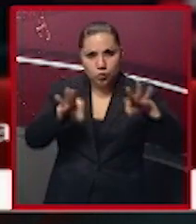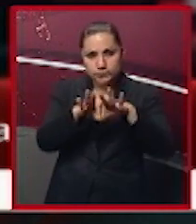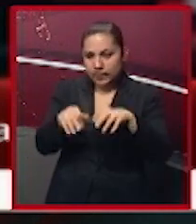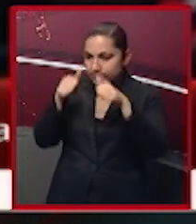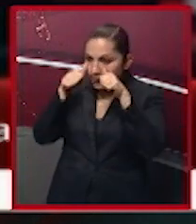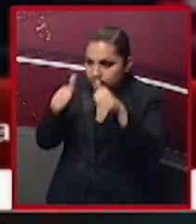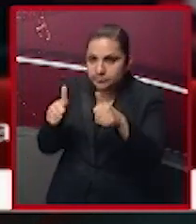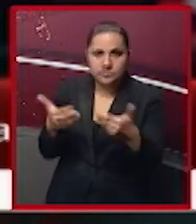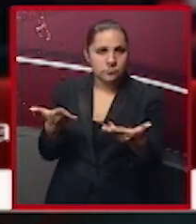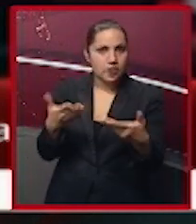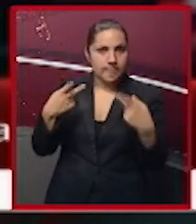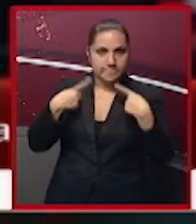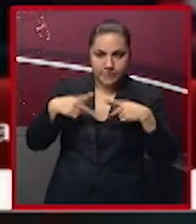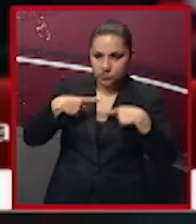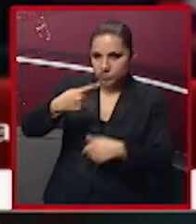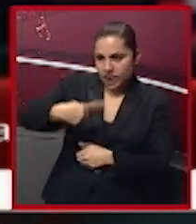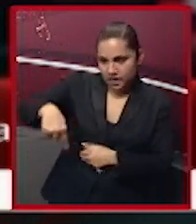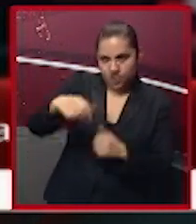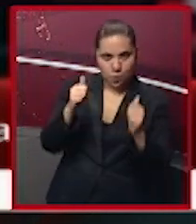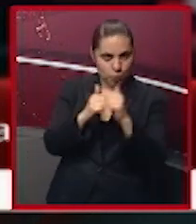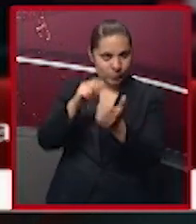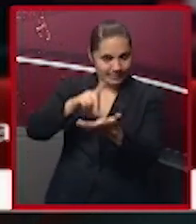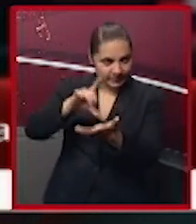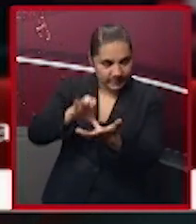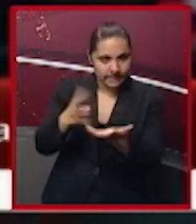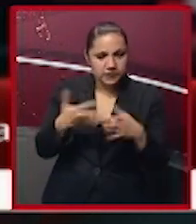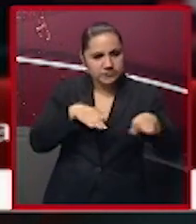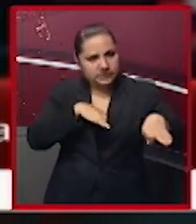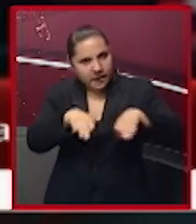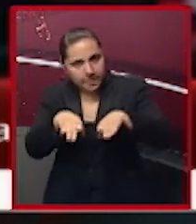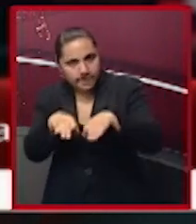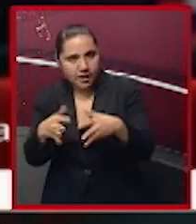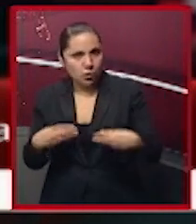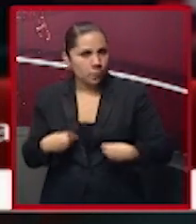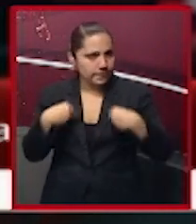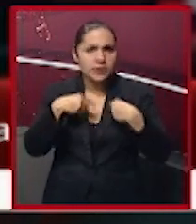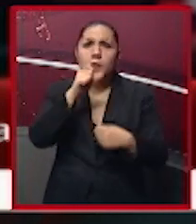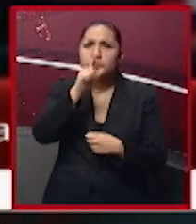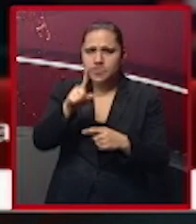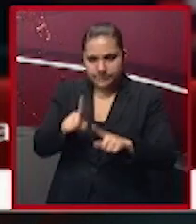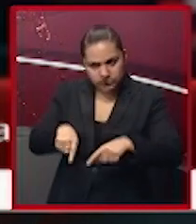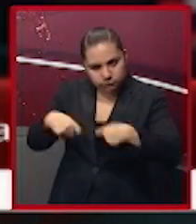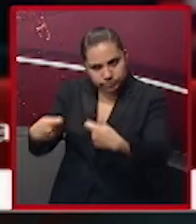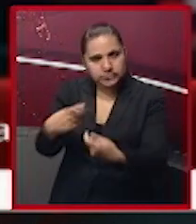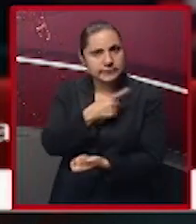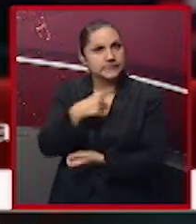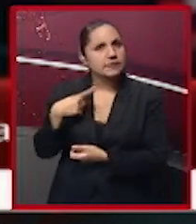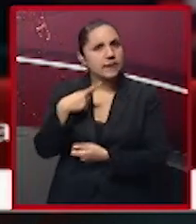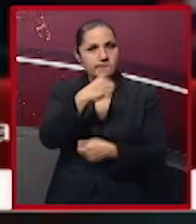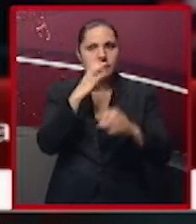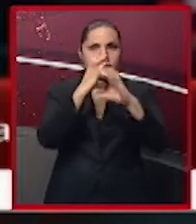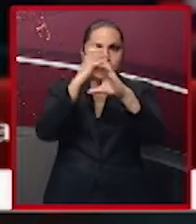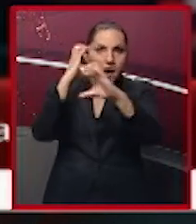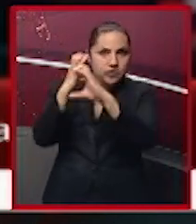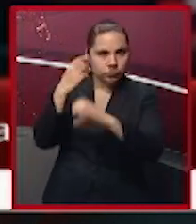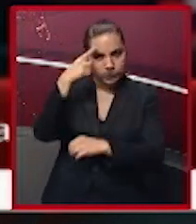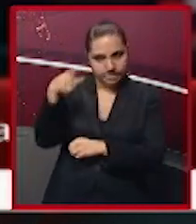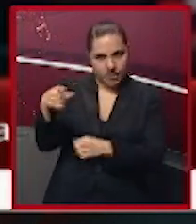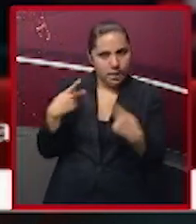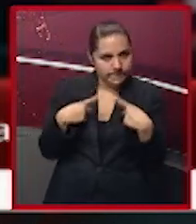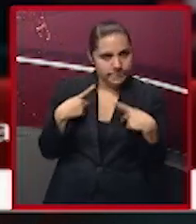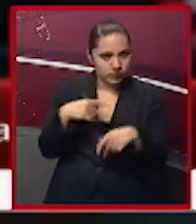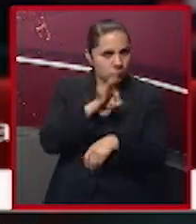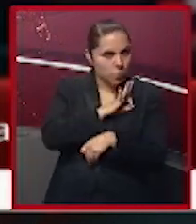personas con discapacidad, así como en la necesidad de garantizarles transporte adaptado y espacios urbanos